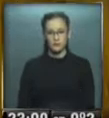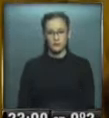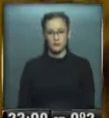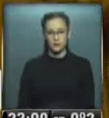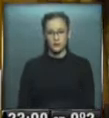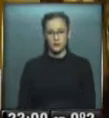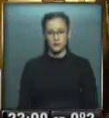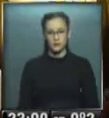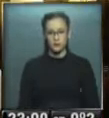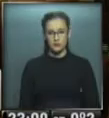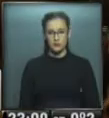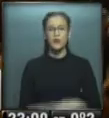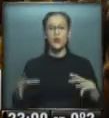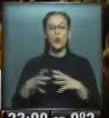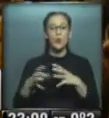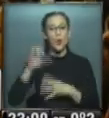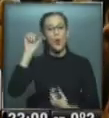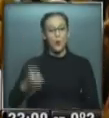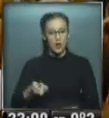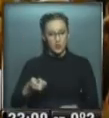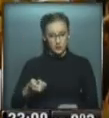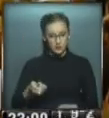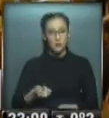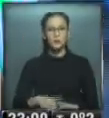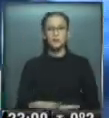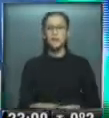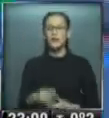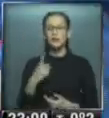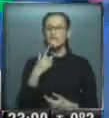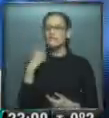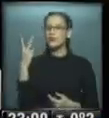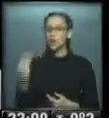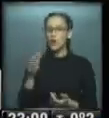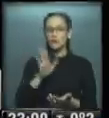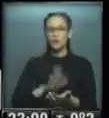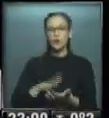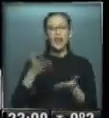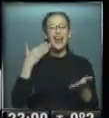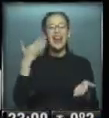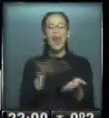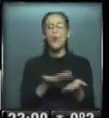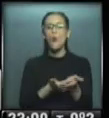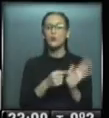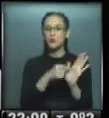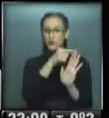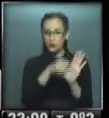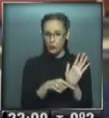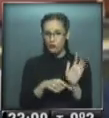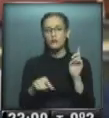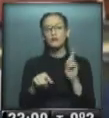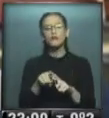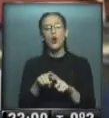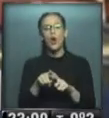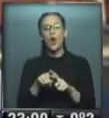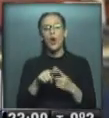La Corte Suprema de Justicia tuvo por no presentado un recurso de queja de Héctor Manieto y Bartolomé Mitre en la causa por la